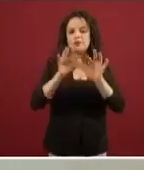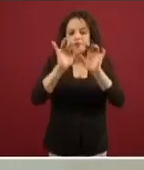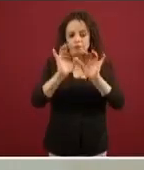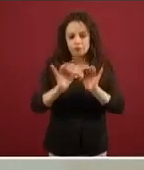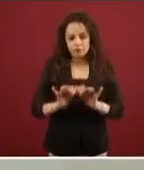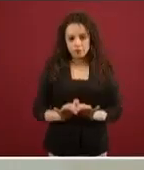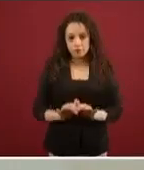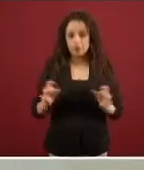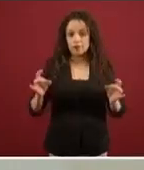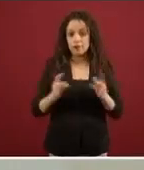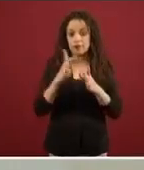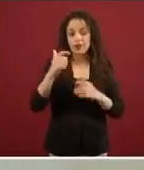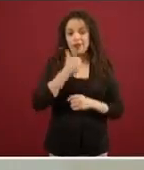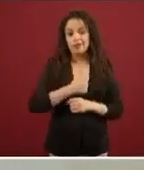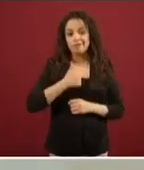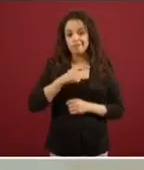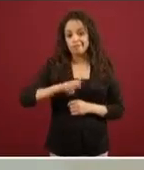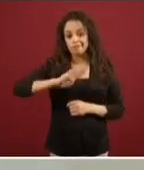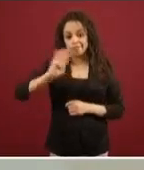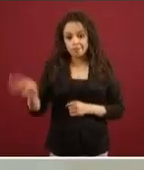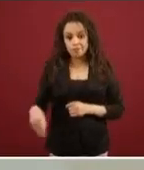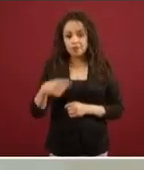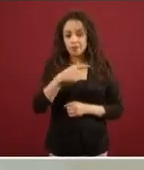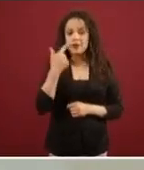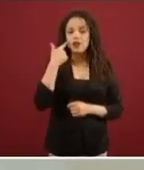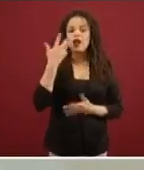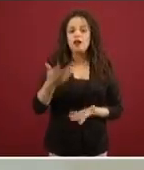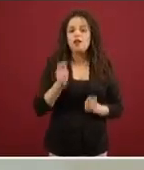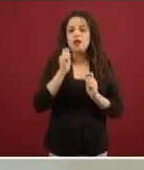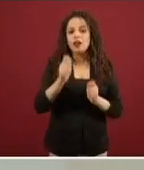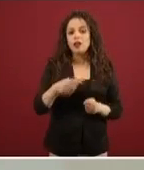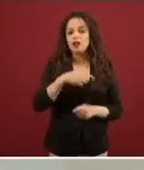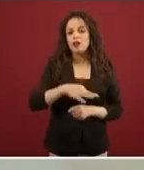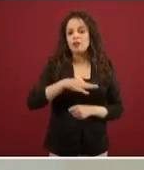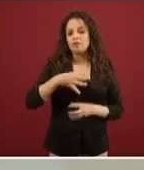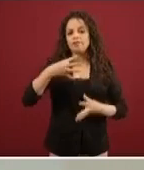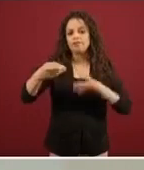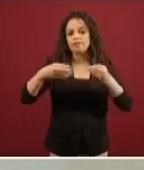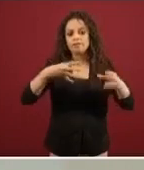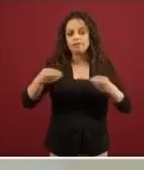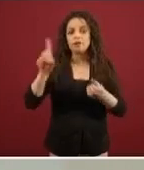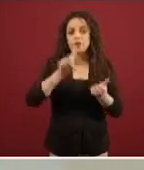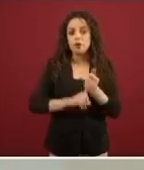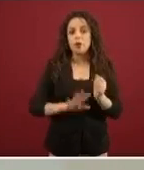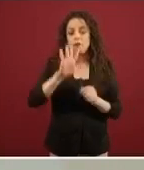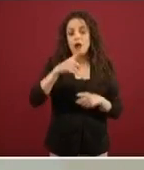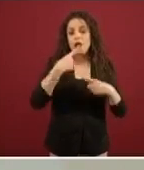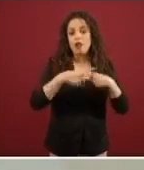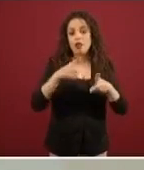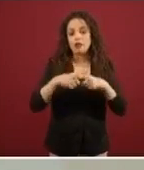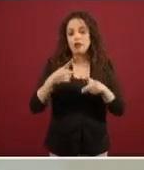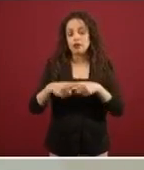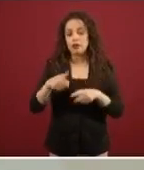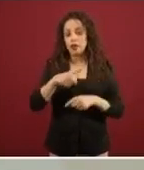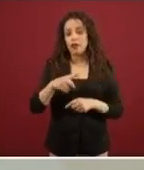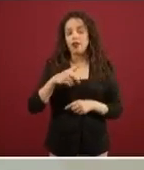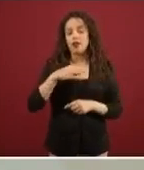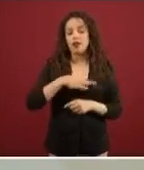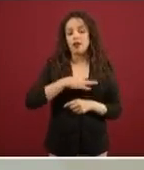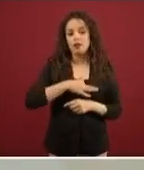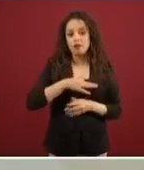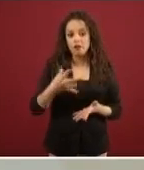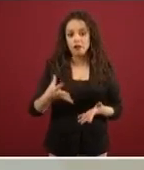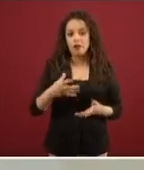todavía procesan un siguiente panel viral todavía más ampliado que integra como 17 virus respiratorios diferentes, porque la idea siempre